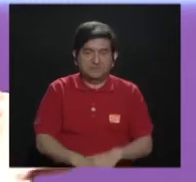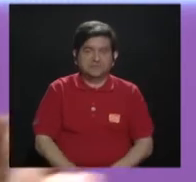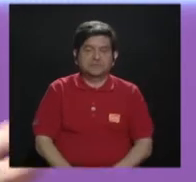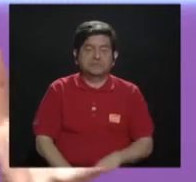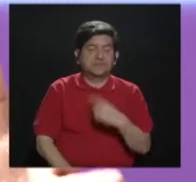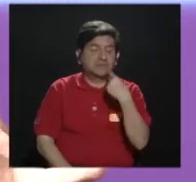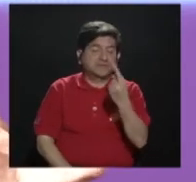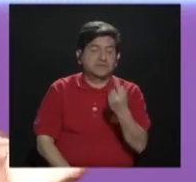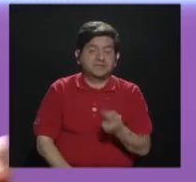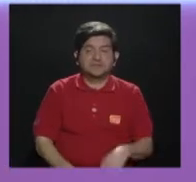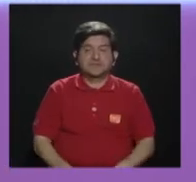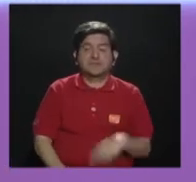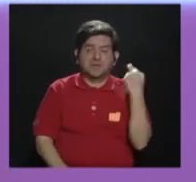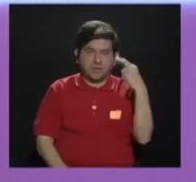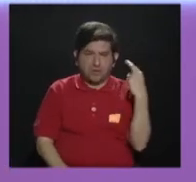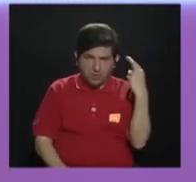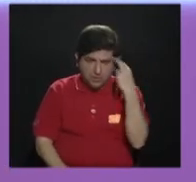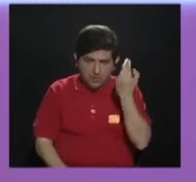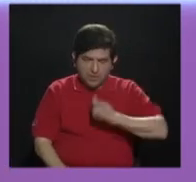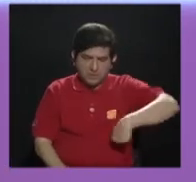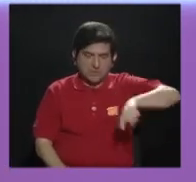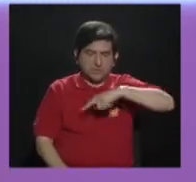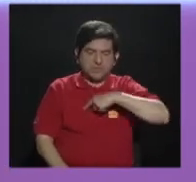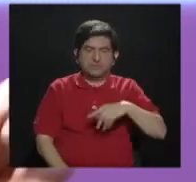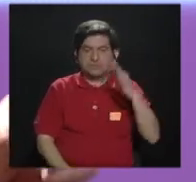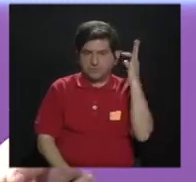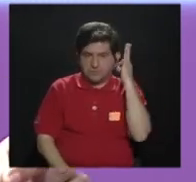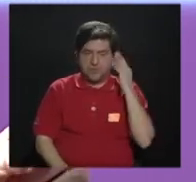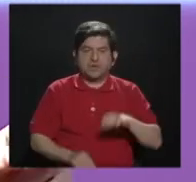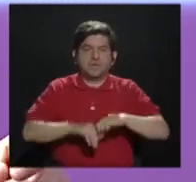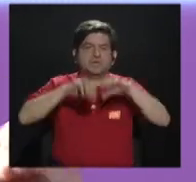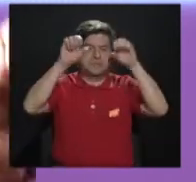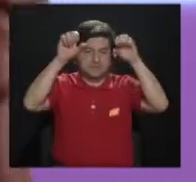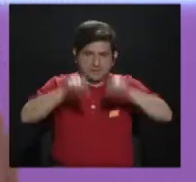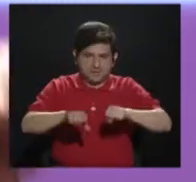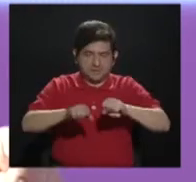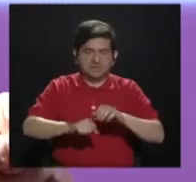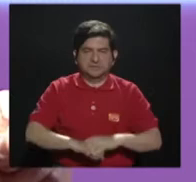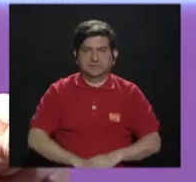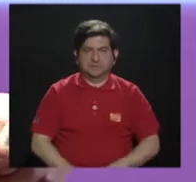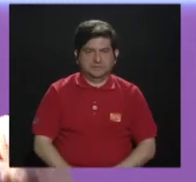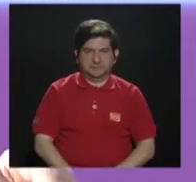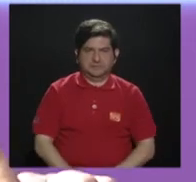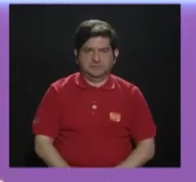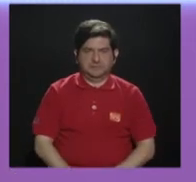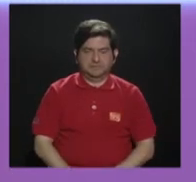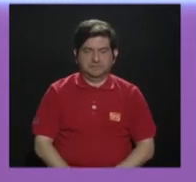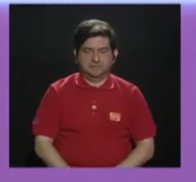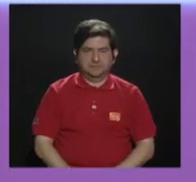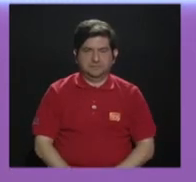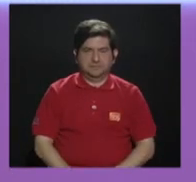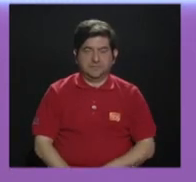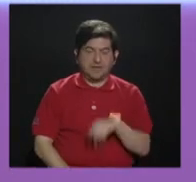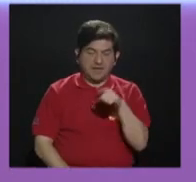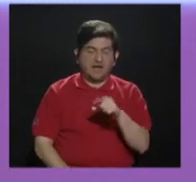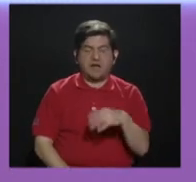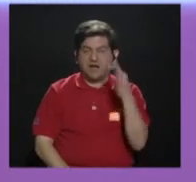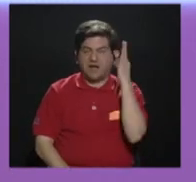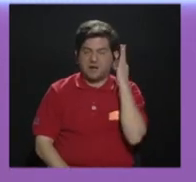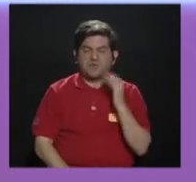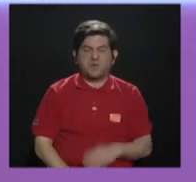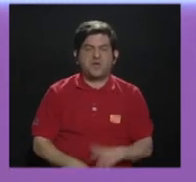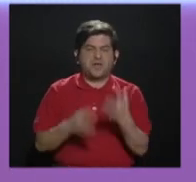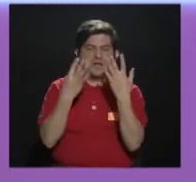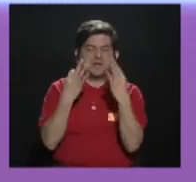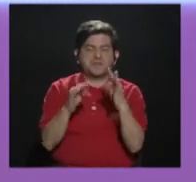como decimos y como reflexionamos con las mujeres, el sistema, por un lado, empuja a las mujeres